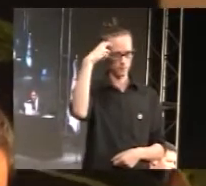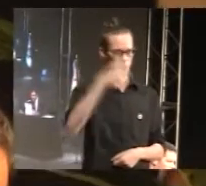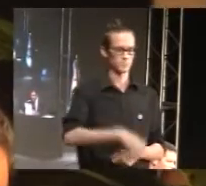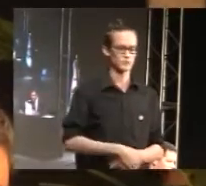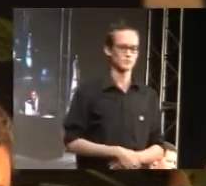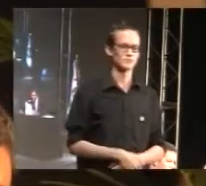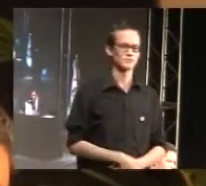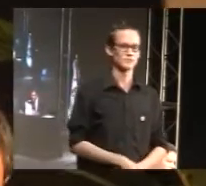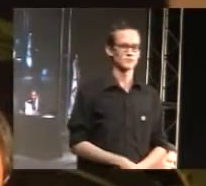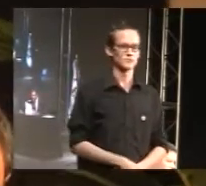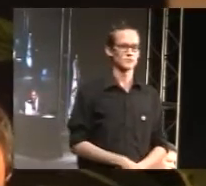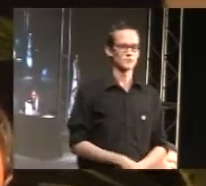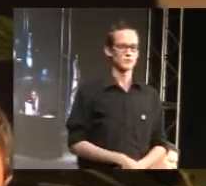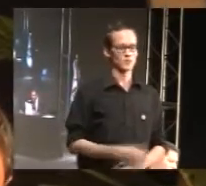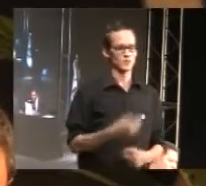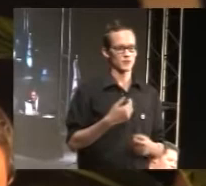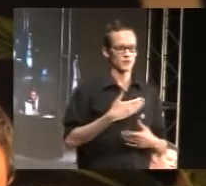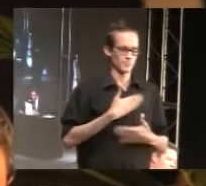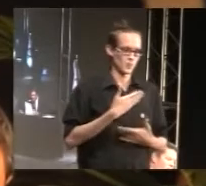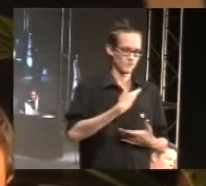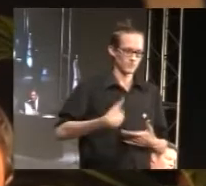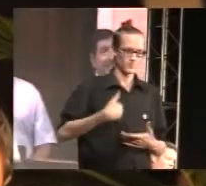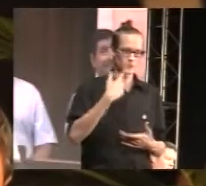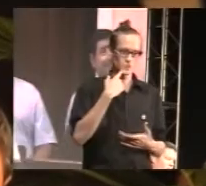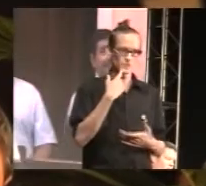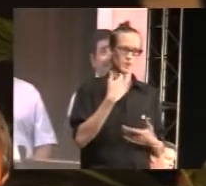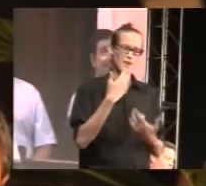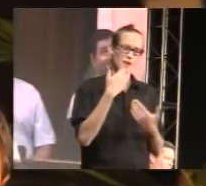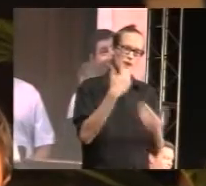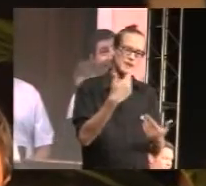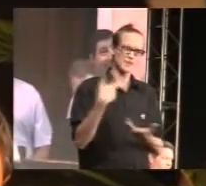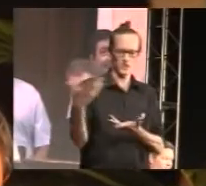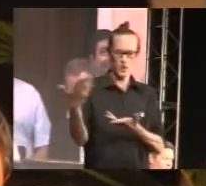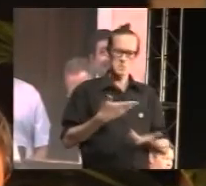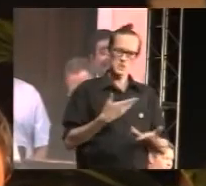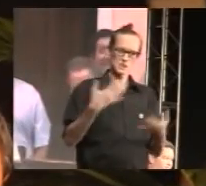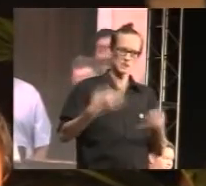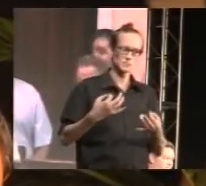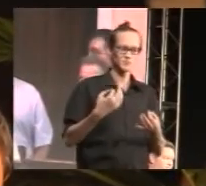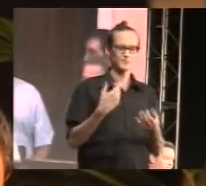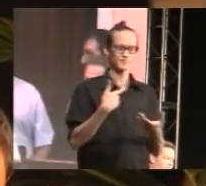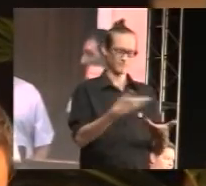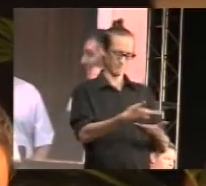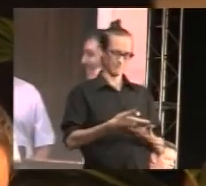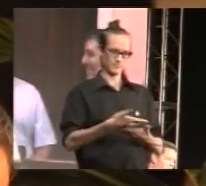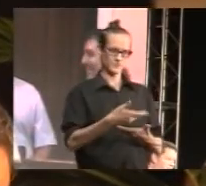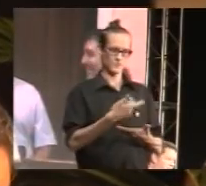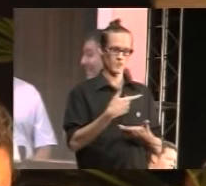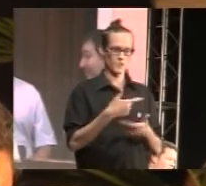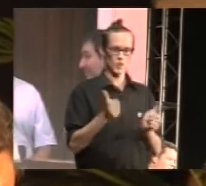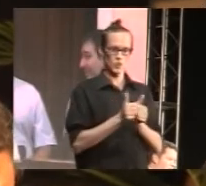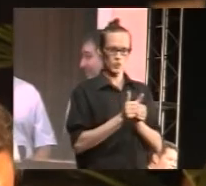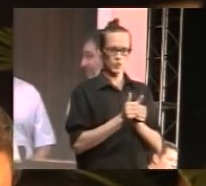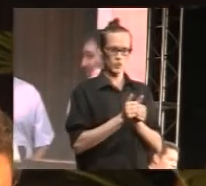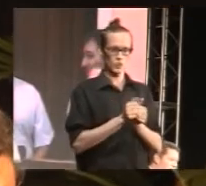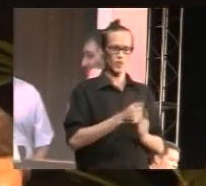Barisco. Estimado Intendente, agradezco la conceptuosa invitación que me hiciera llegar junto a la señora Presidenta del